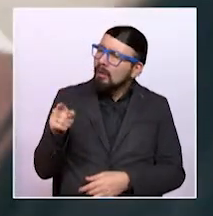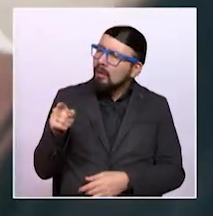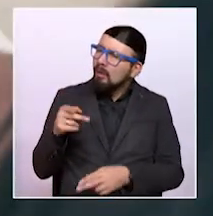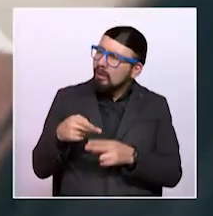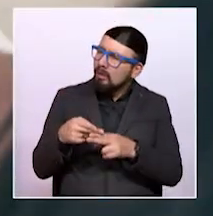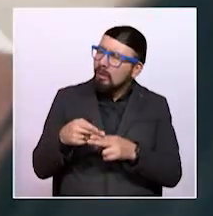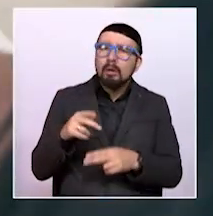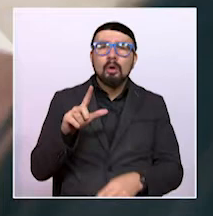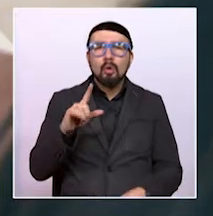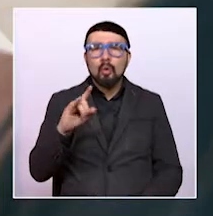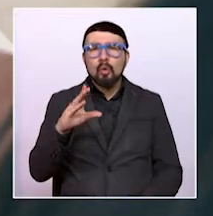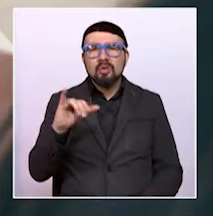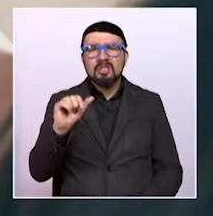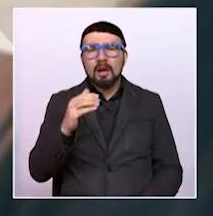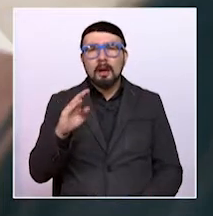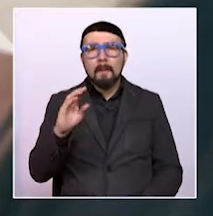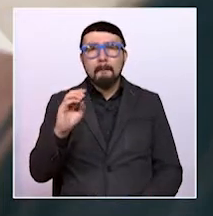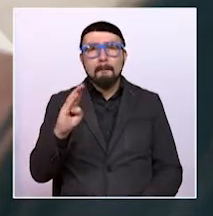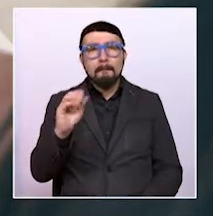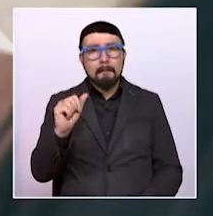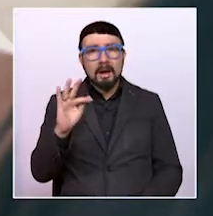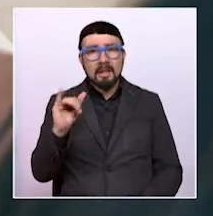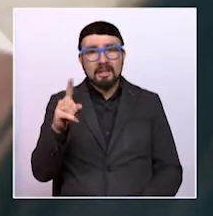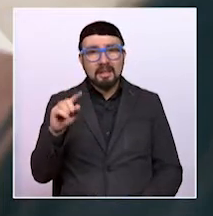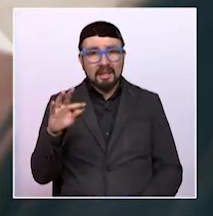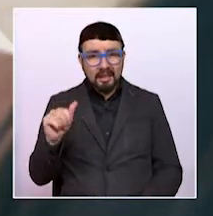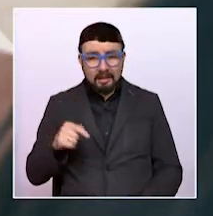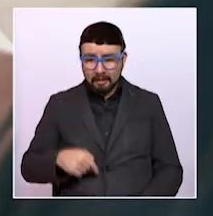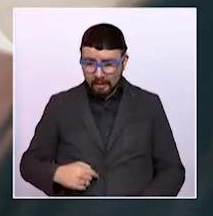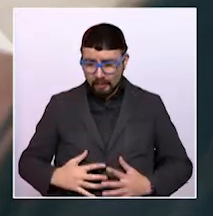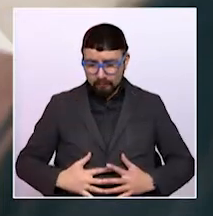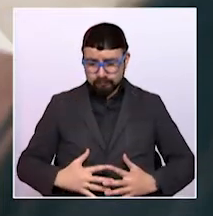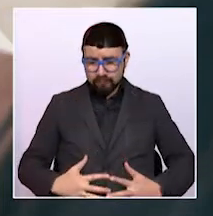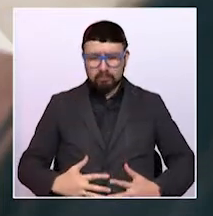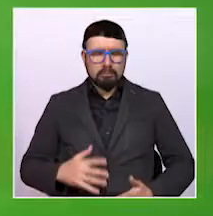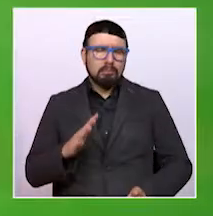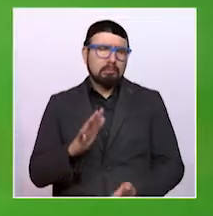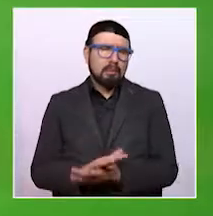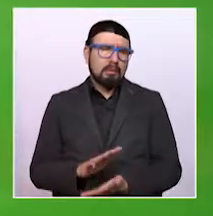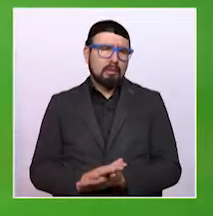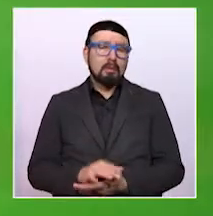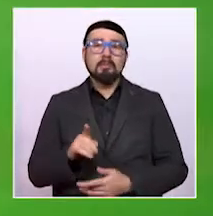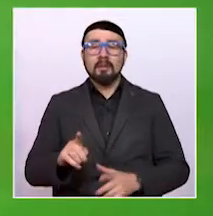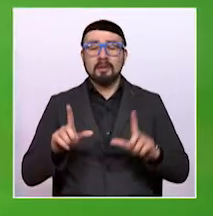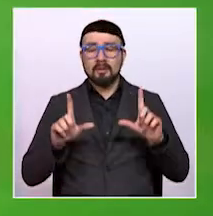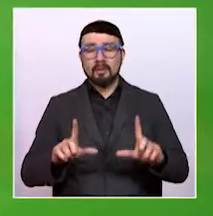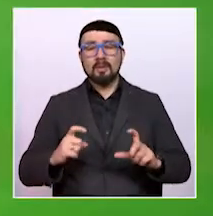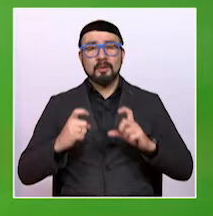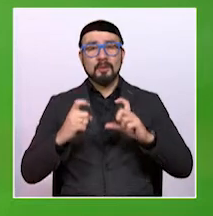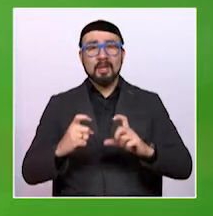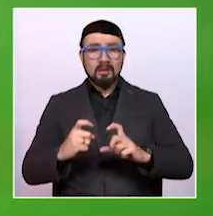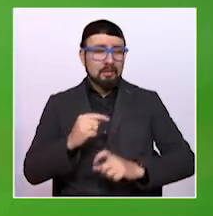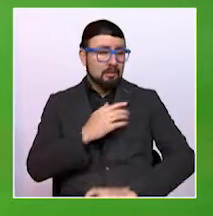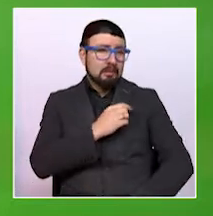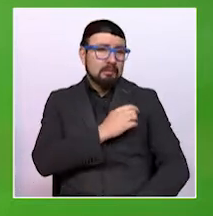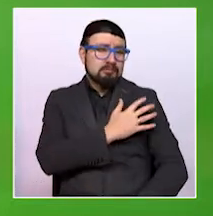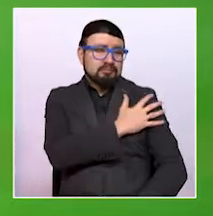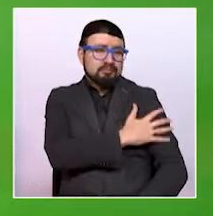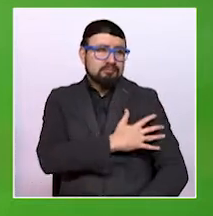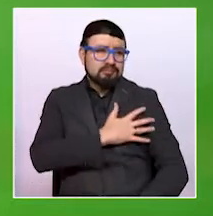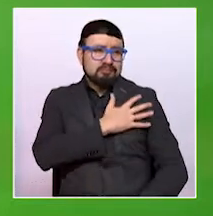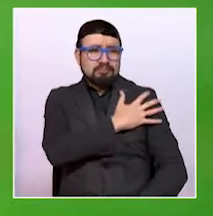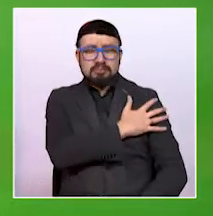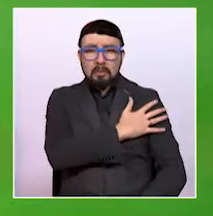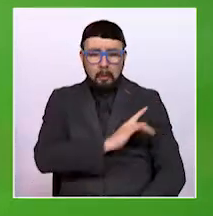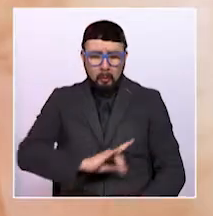hacia batista lucía batista su bebé va a estar muy bien porque estas radiografías de hombro generalmente no alteran el